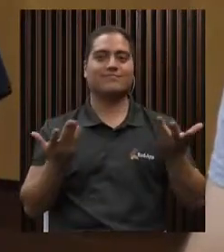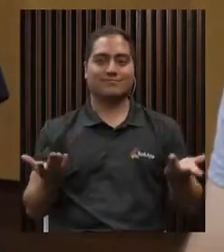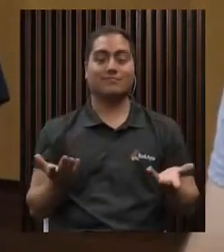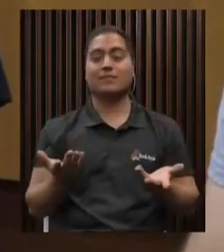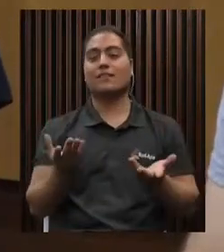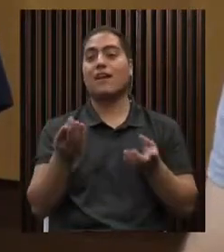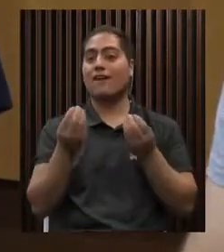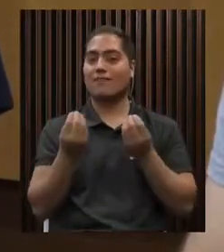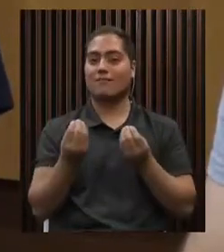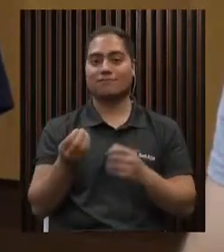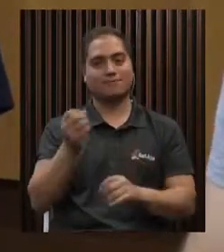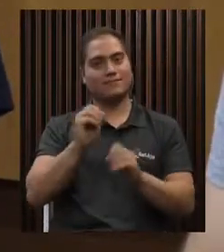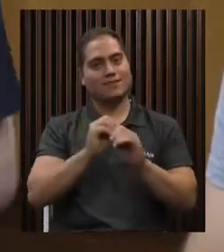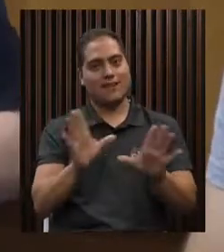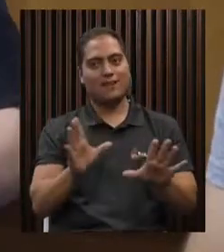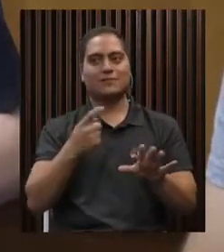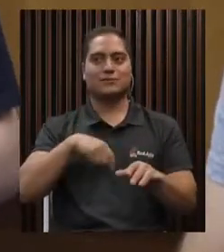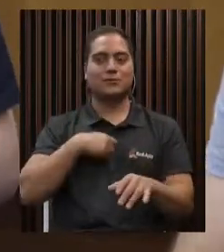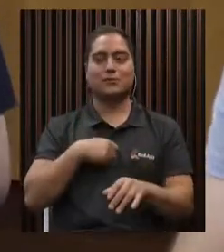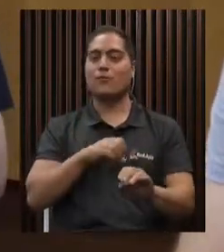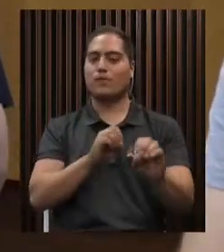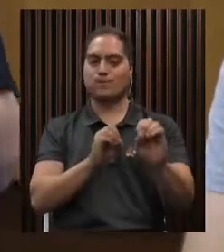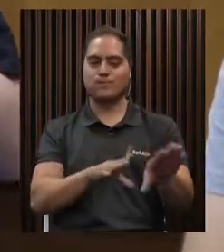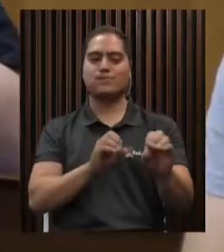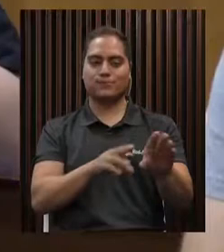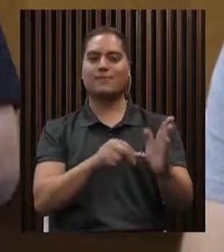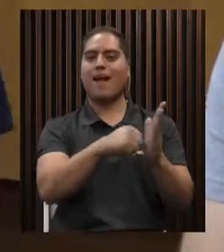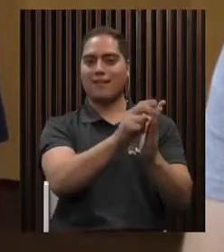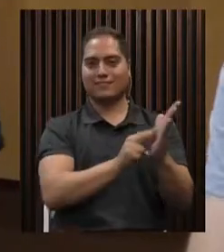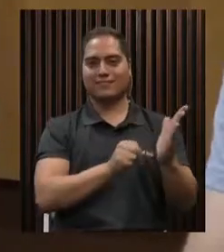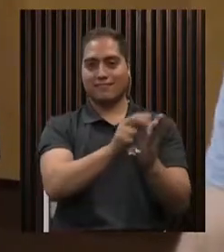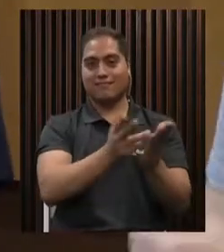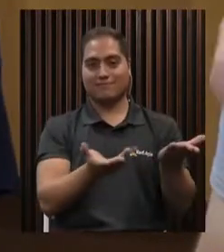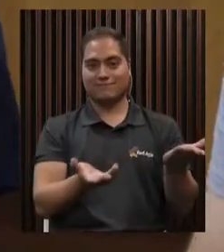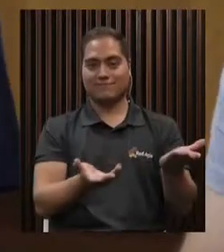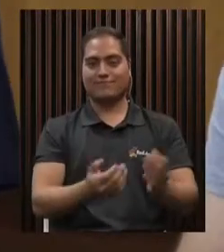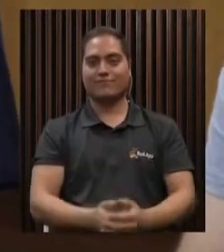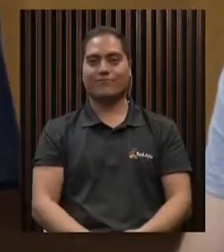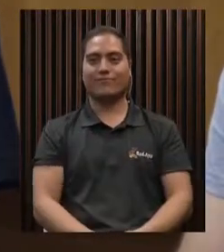claro, somos educadores artistas y